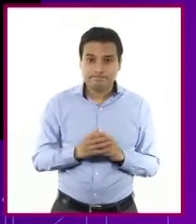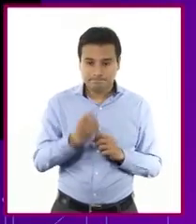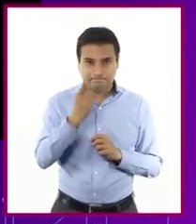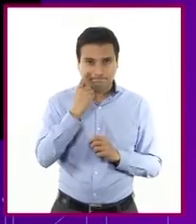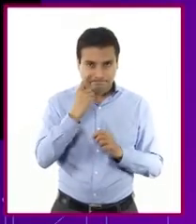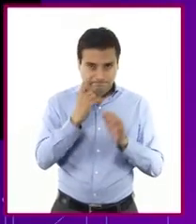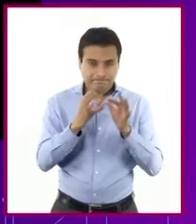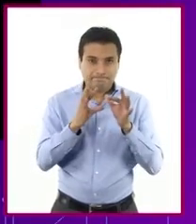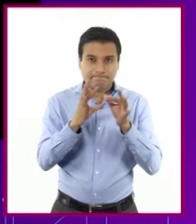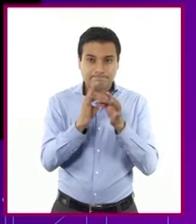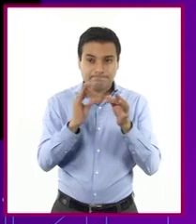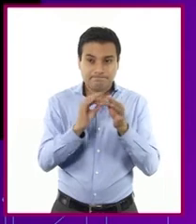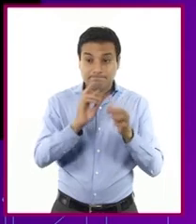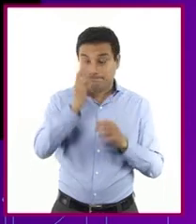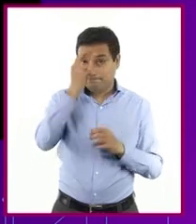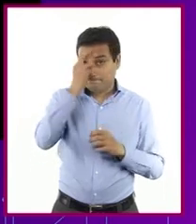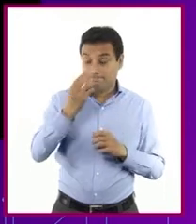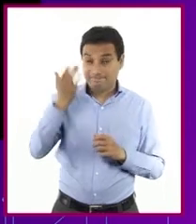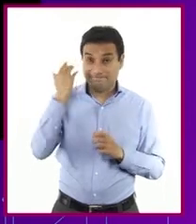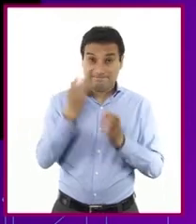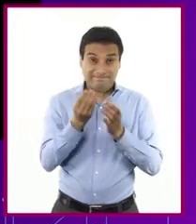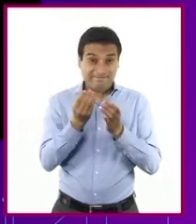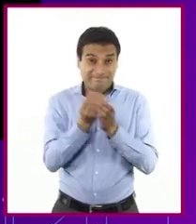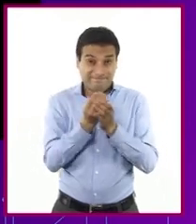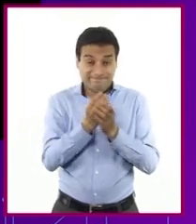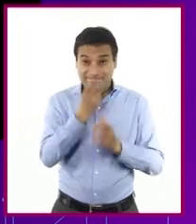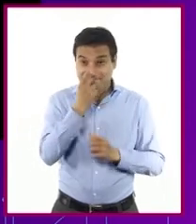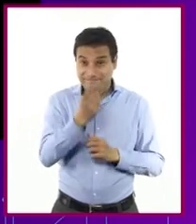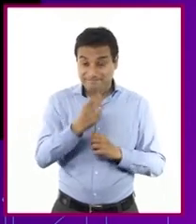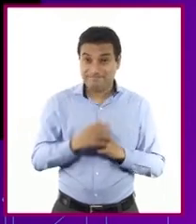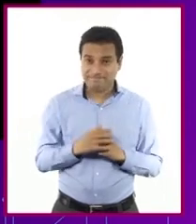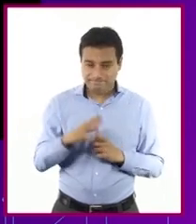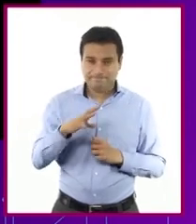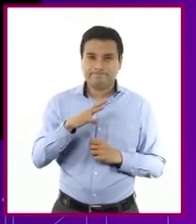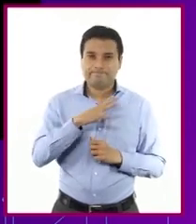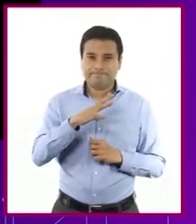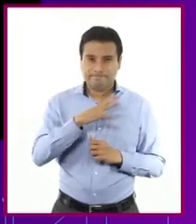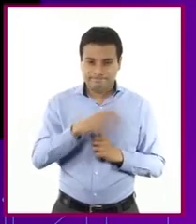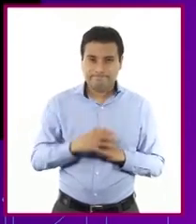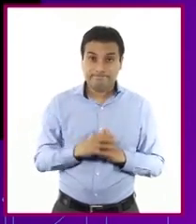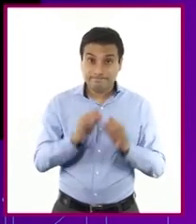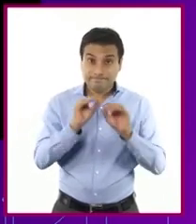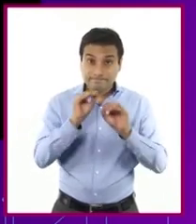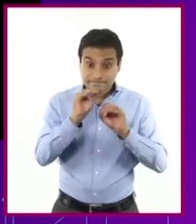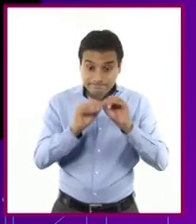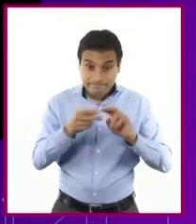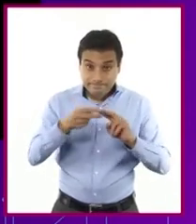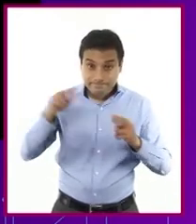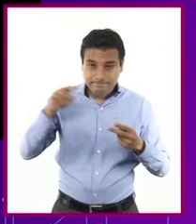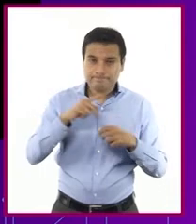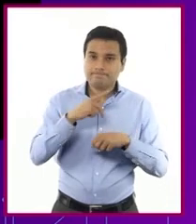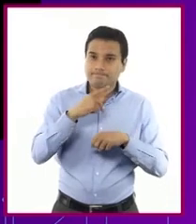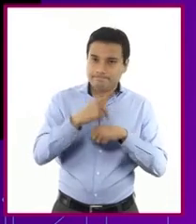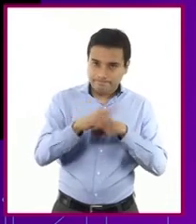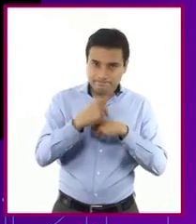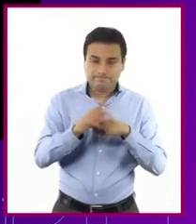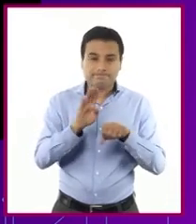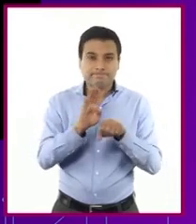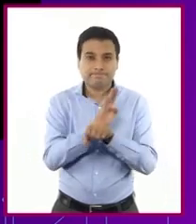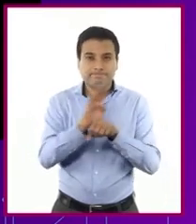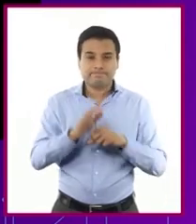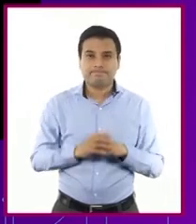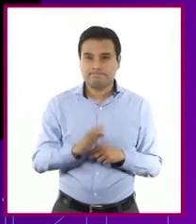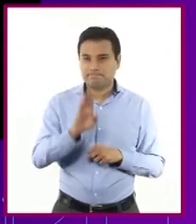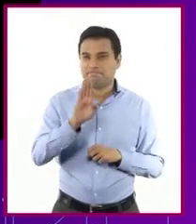incisos, y es que recuerden, en una sesión pasada se habló sobre los riesgos y ventajas de la manipulación genética, por lo que el inciso B,